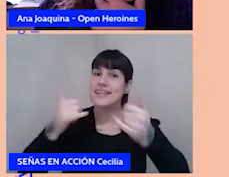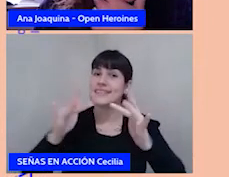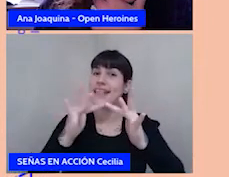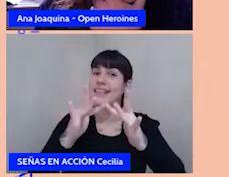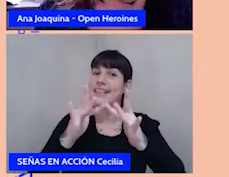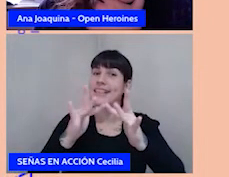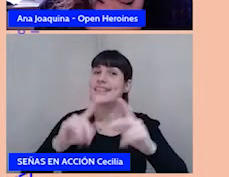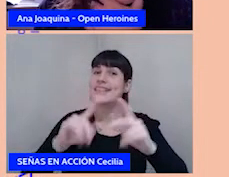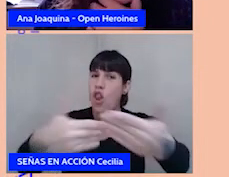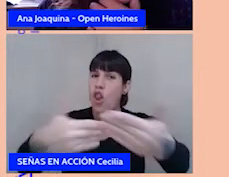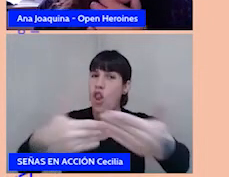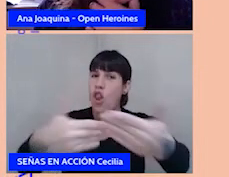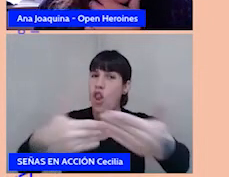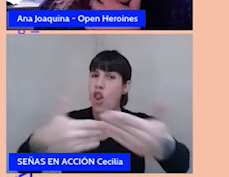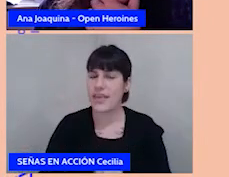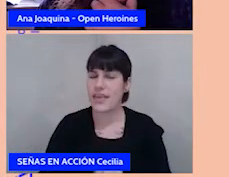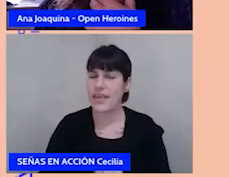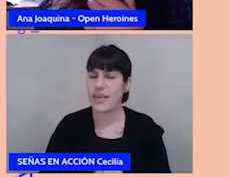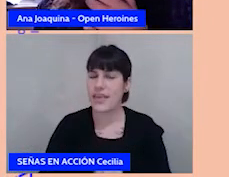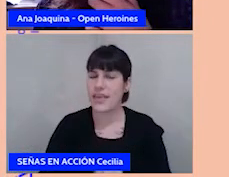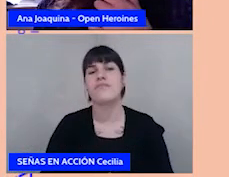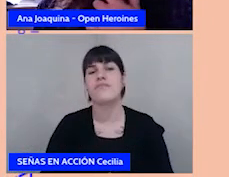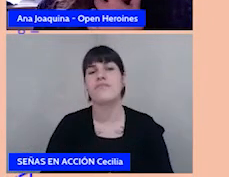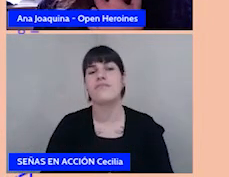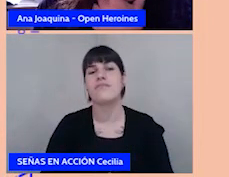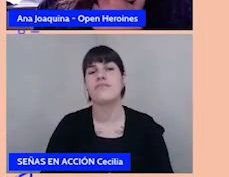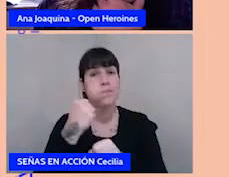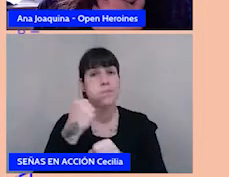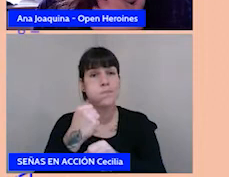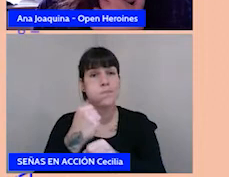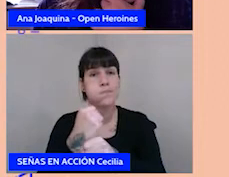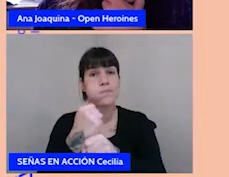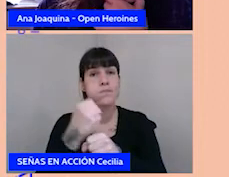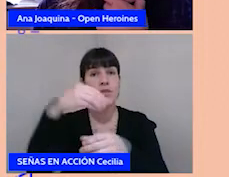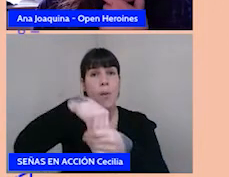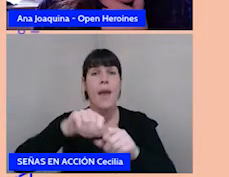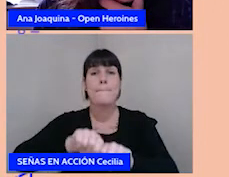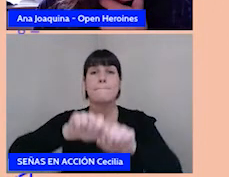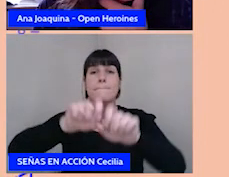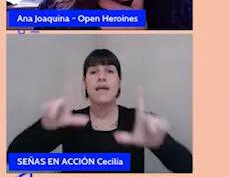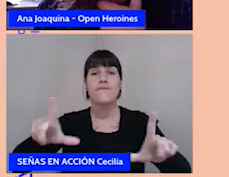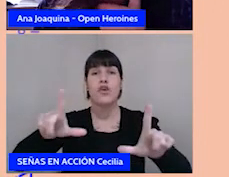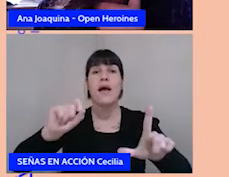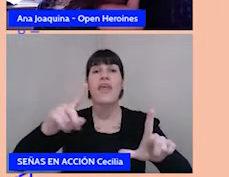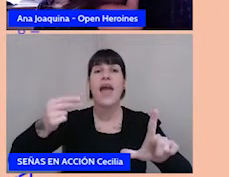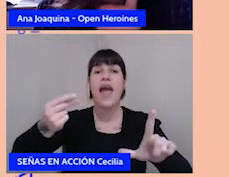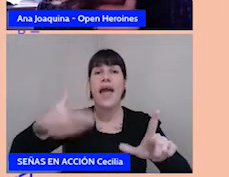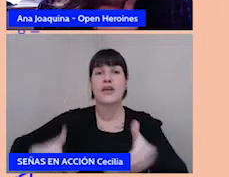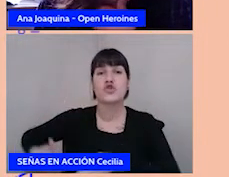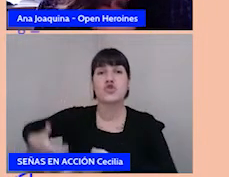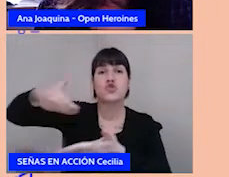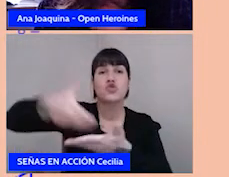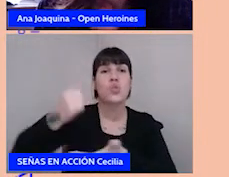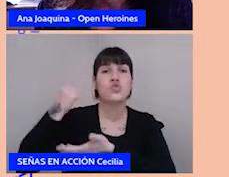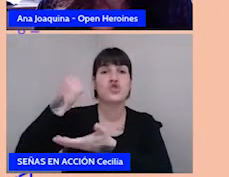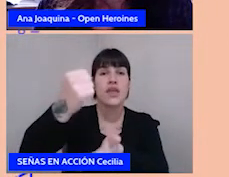en Fundar trabajando en la plataforma de subsidios al campo, luego estuve en el Instituto Simón de Beauvoir trabajando